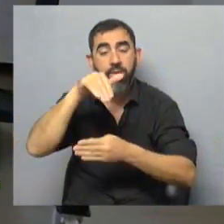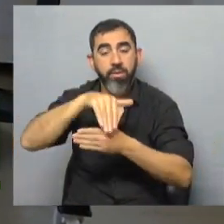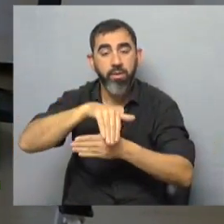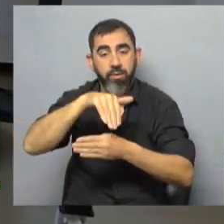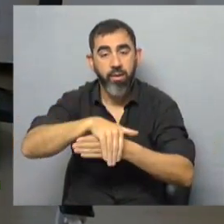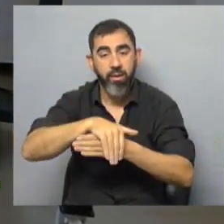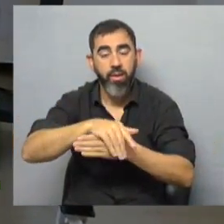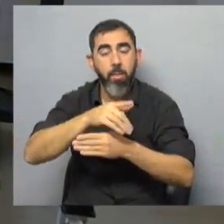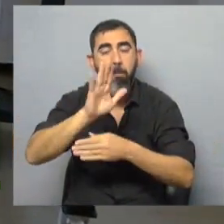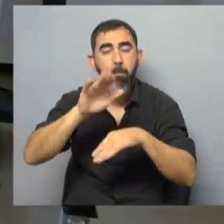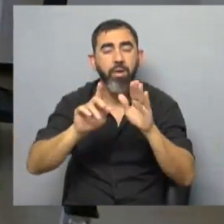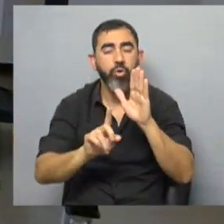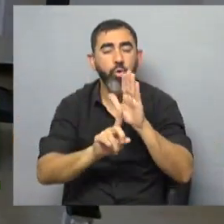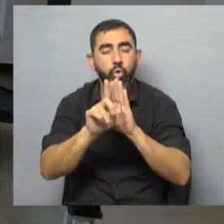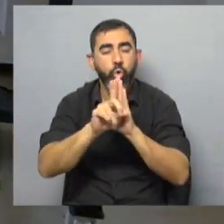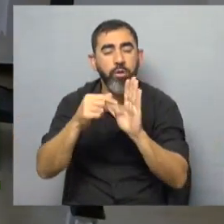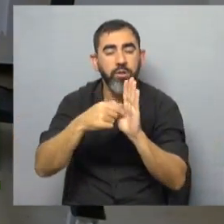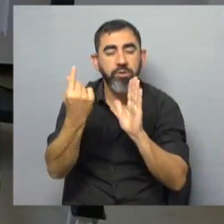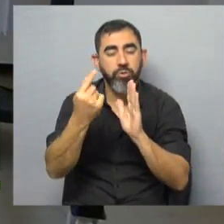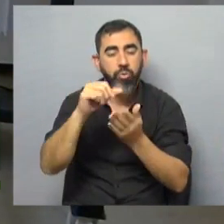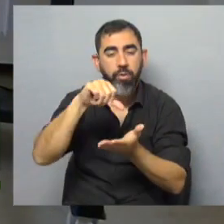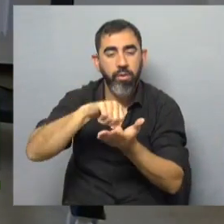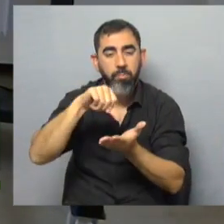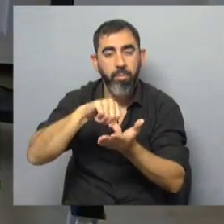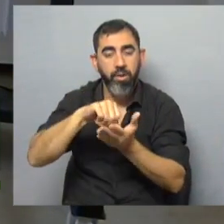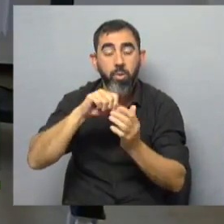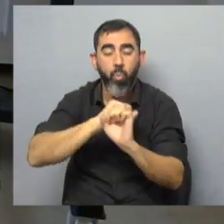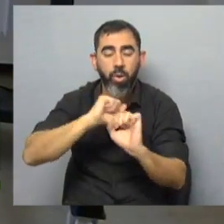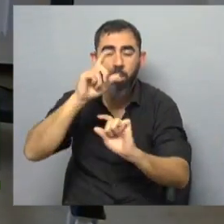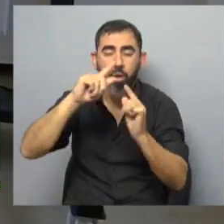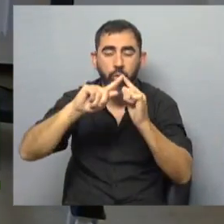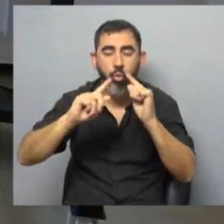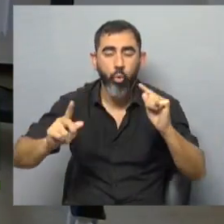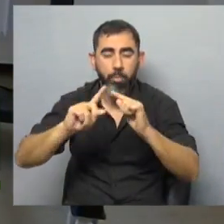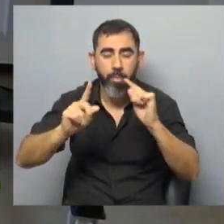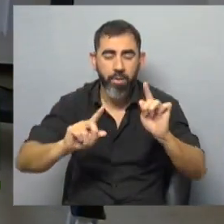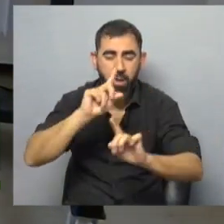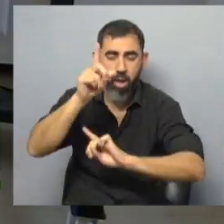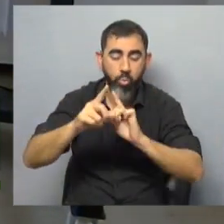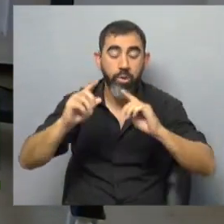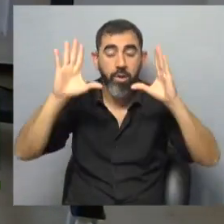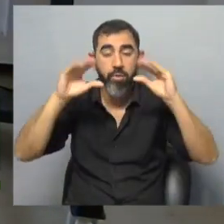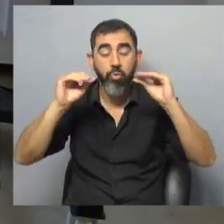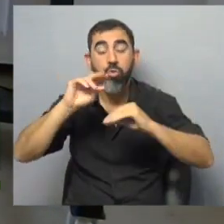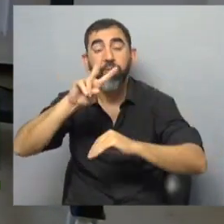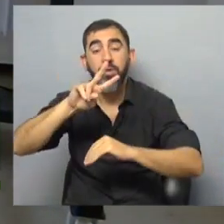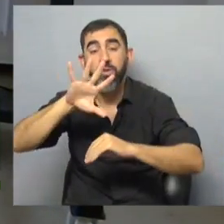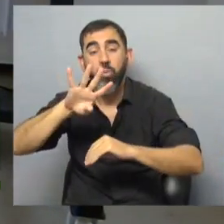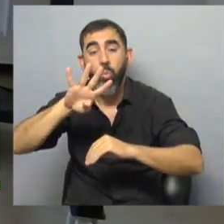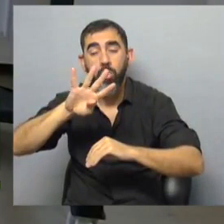sobre todo en el norte y en el centro del país. Posiblemente puede haber alguna tormenta, pero muy aislada. Hacia la noche del 24 no